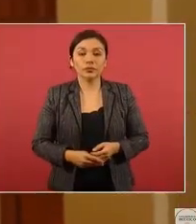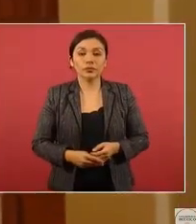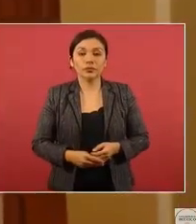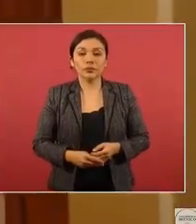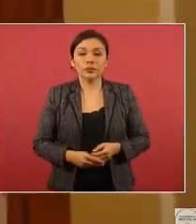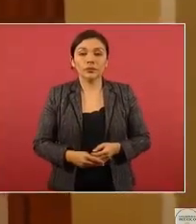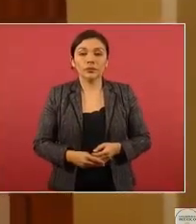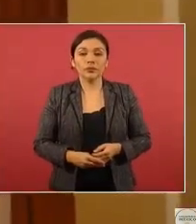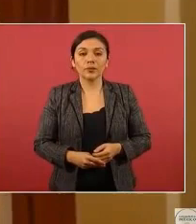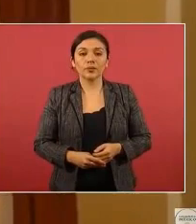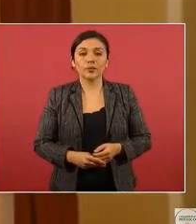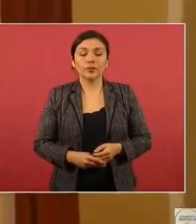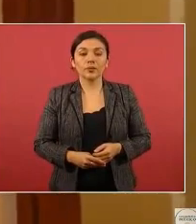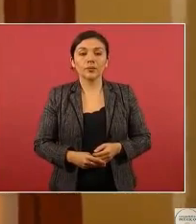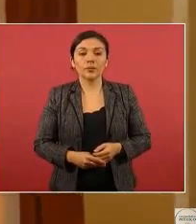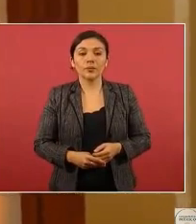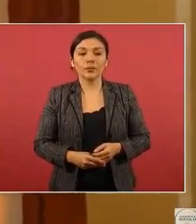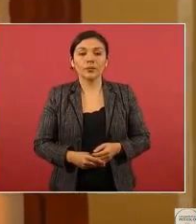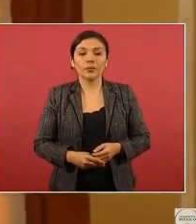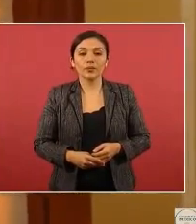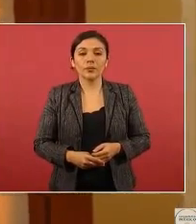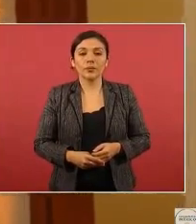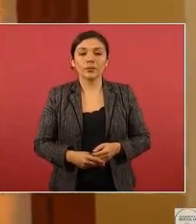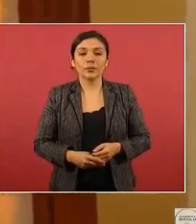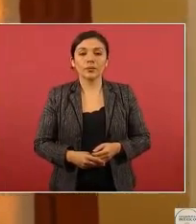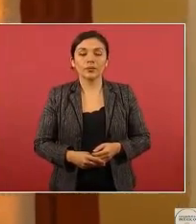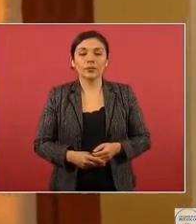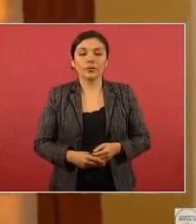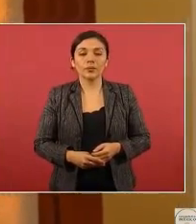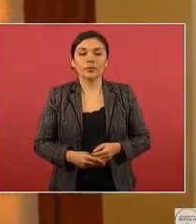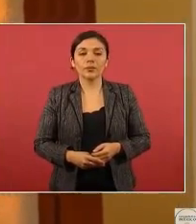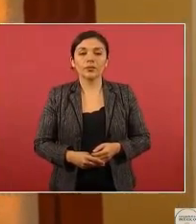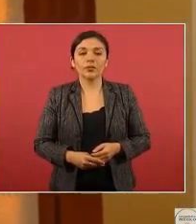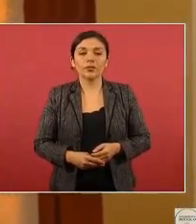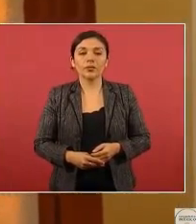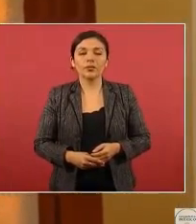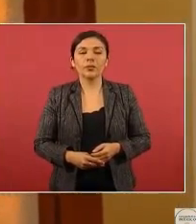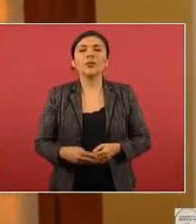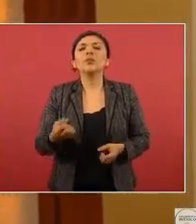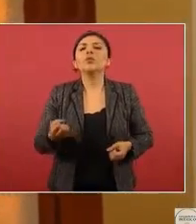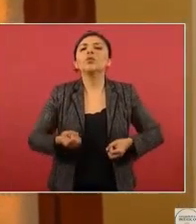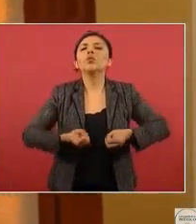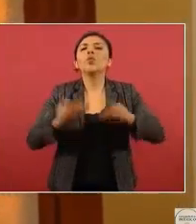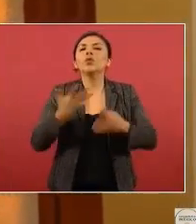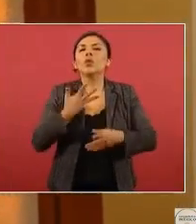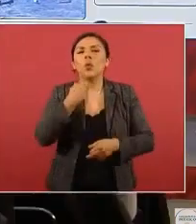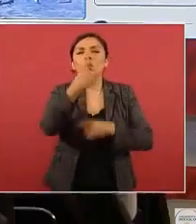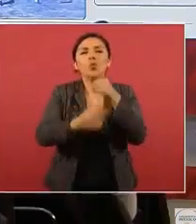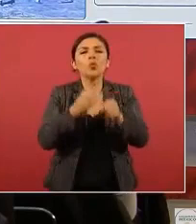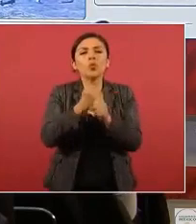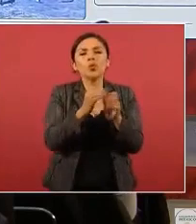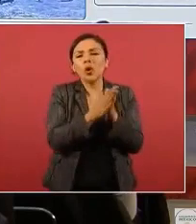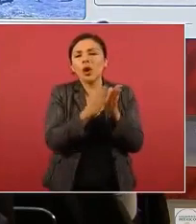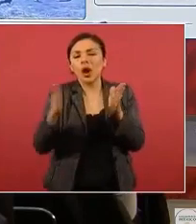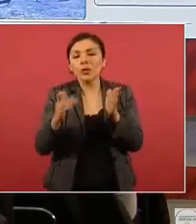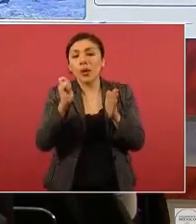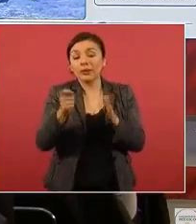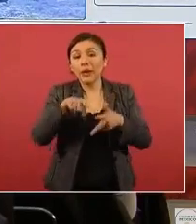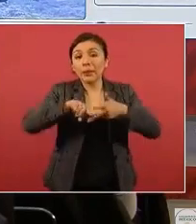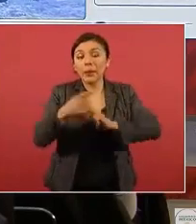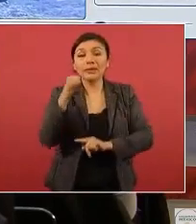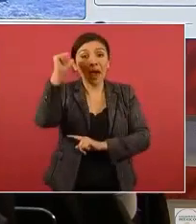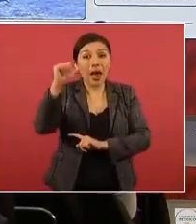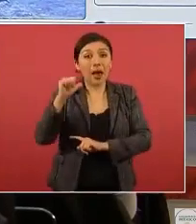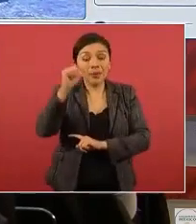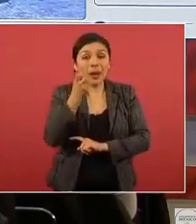la siguiente aquí tenemos la desviación volumétrica que se ha presentado durante el año aquí abril fue